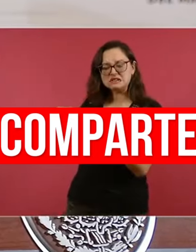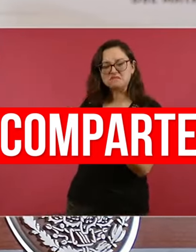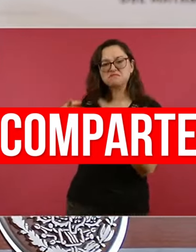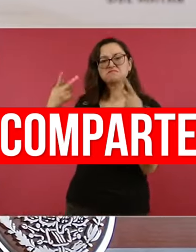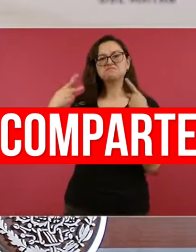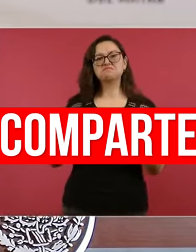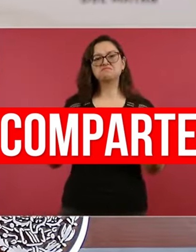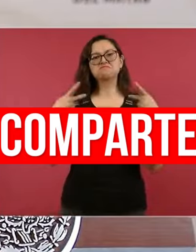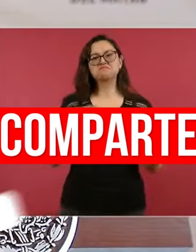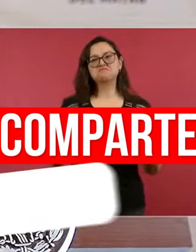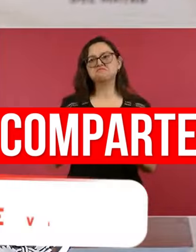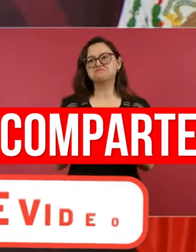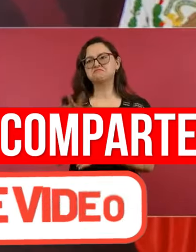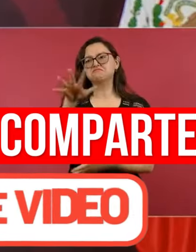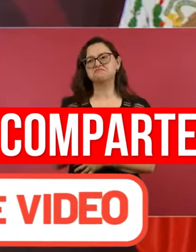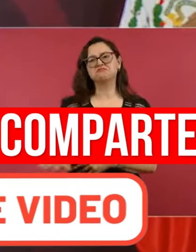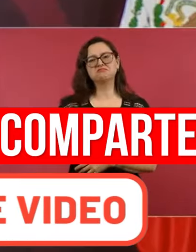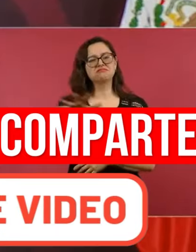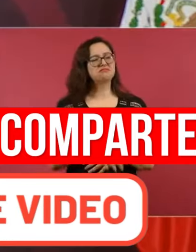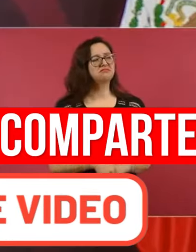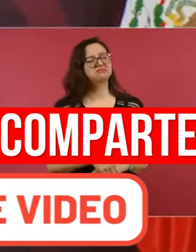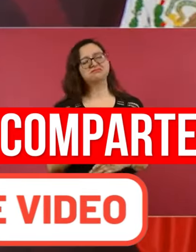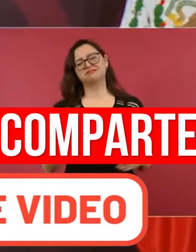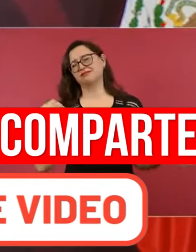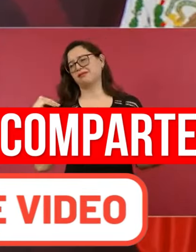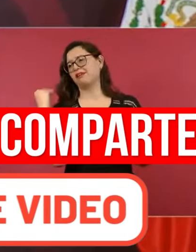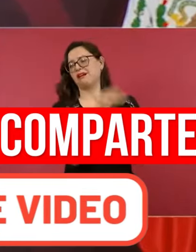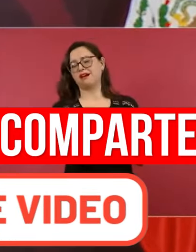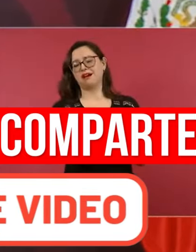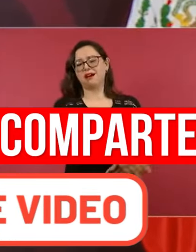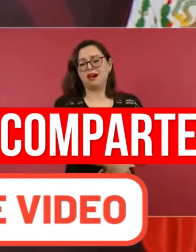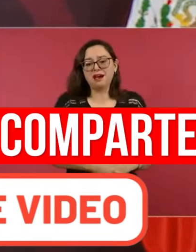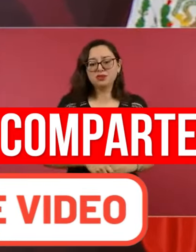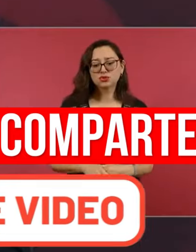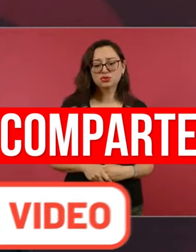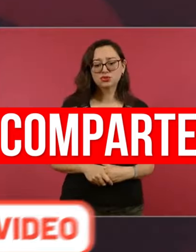la gente sigue apoyándonos,